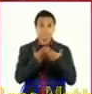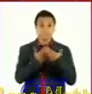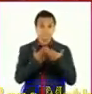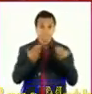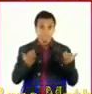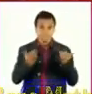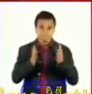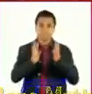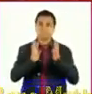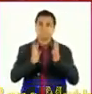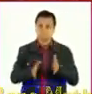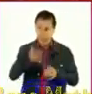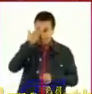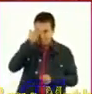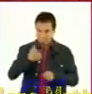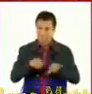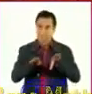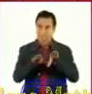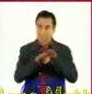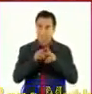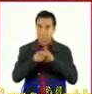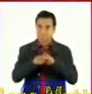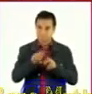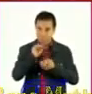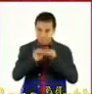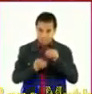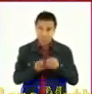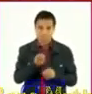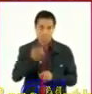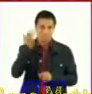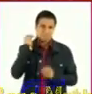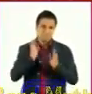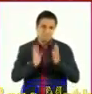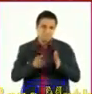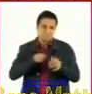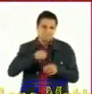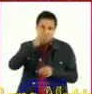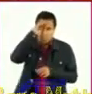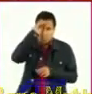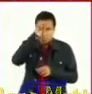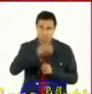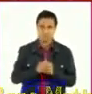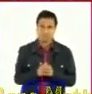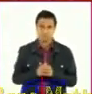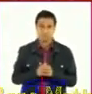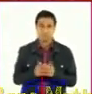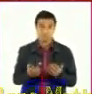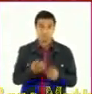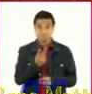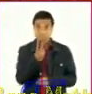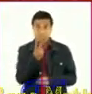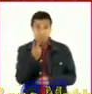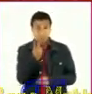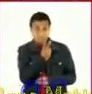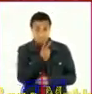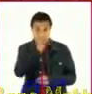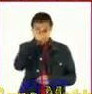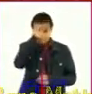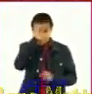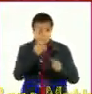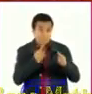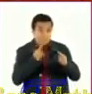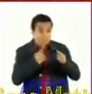toda claridad por dónde empezar. Mucho de esto ya lo había considerado, pero definitivamente 2 cabezas piensan mejor que